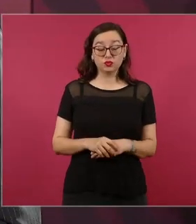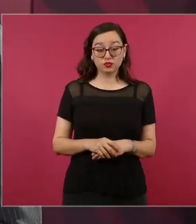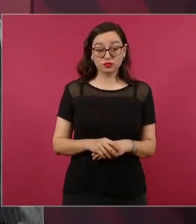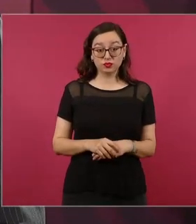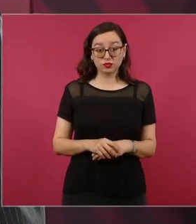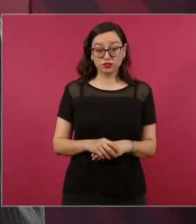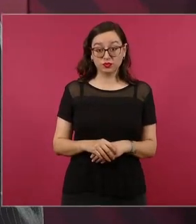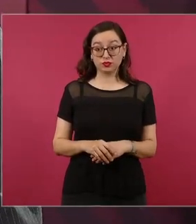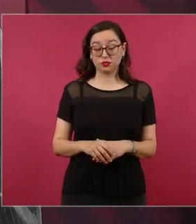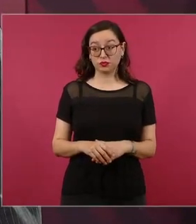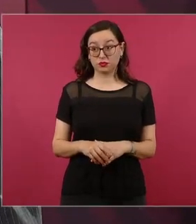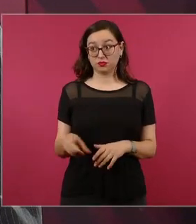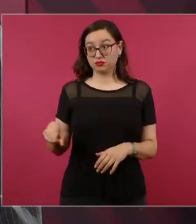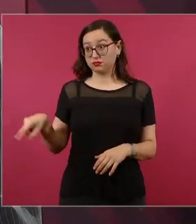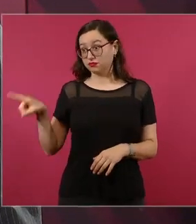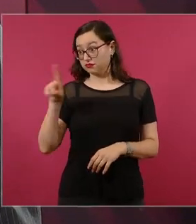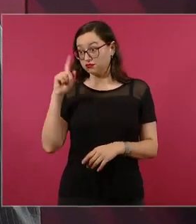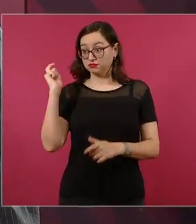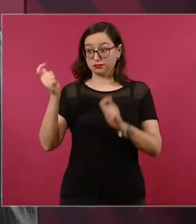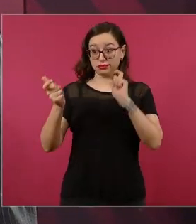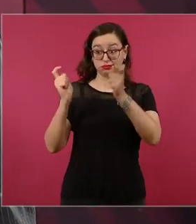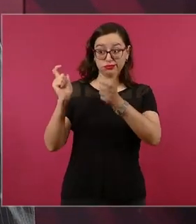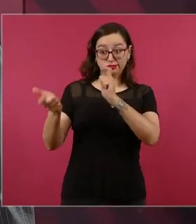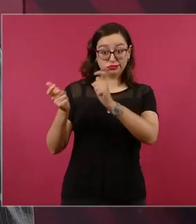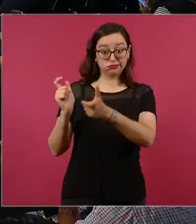¿De quién?